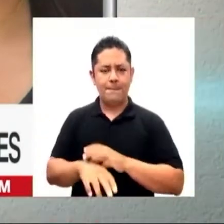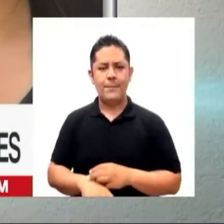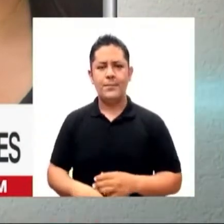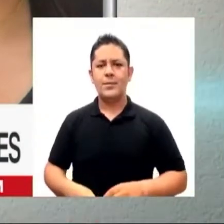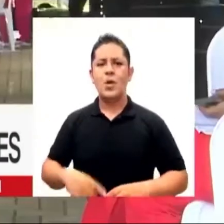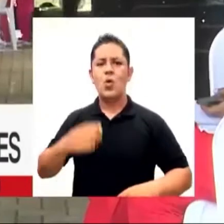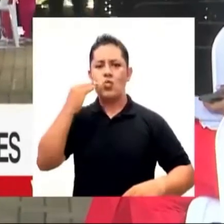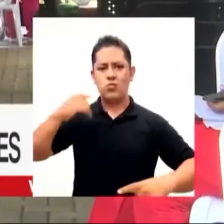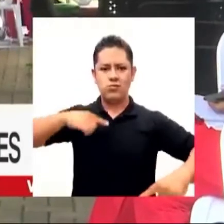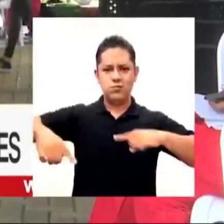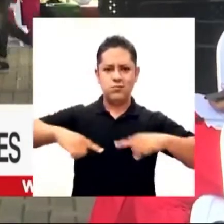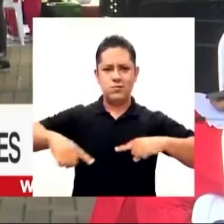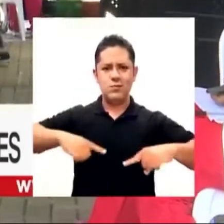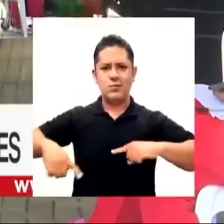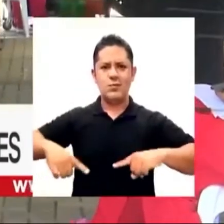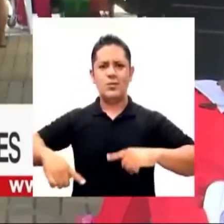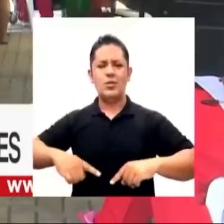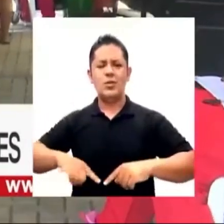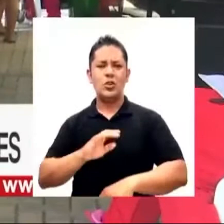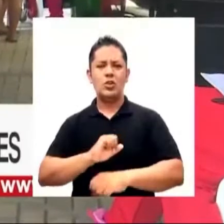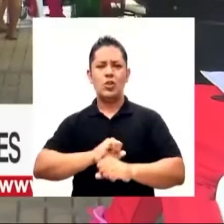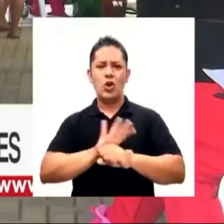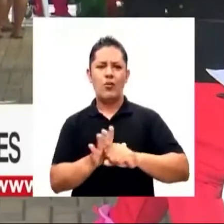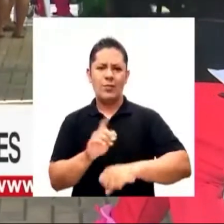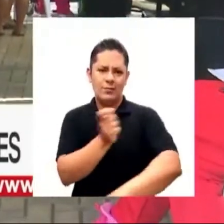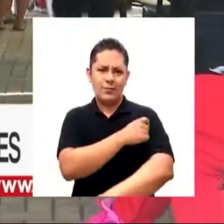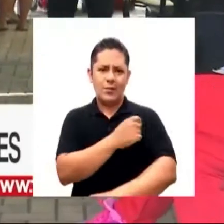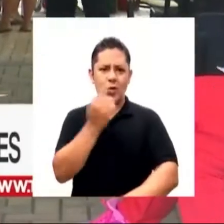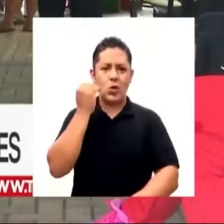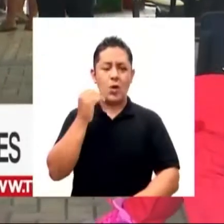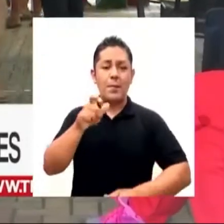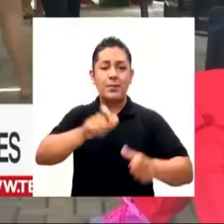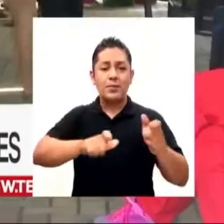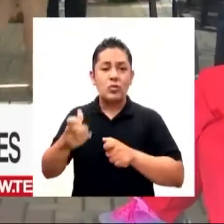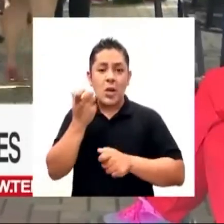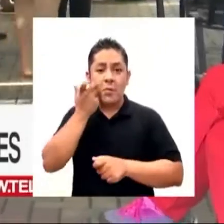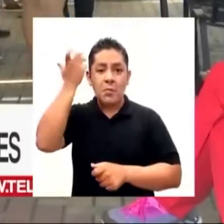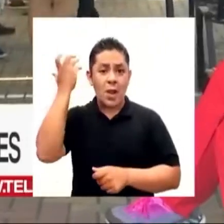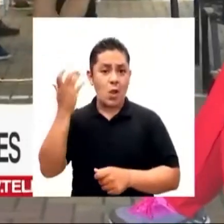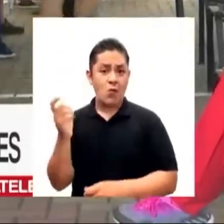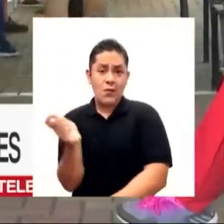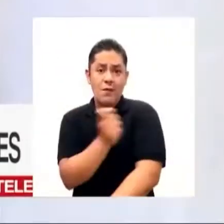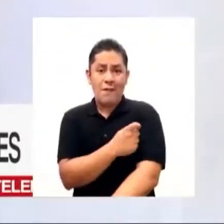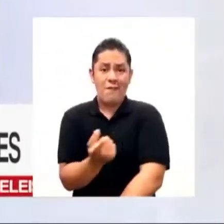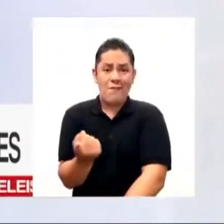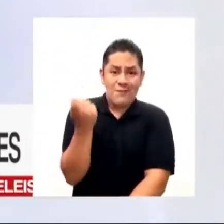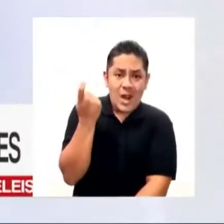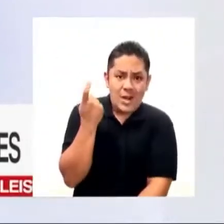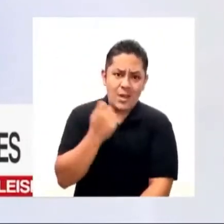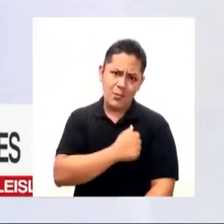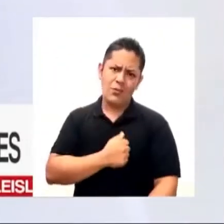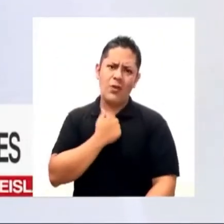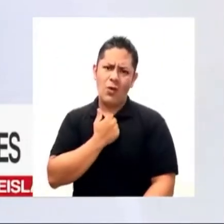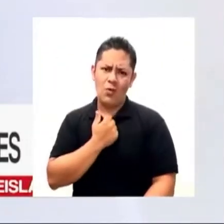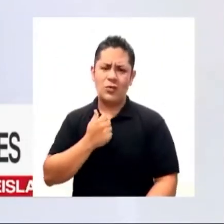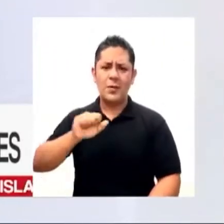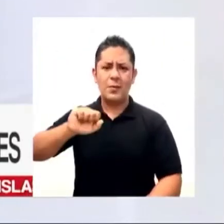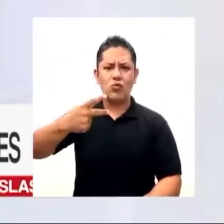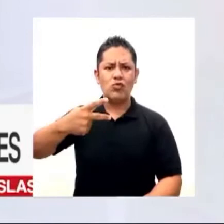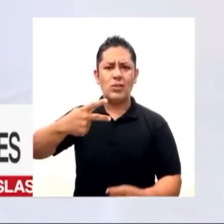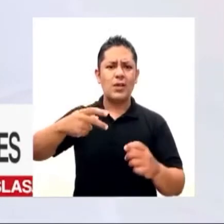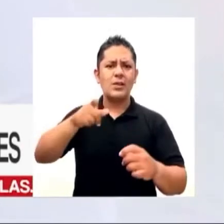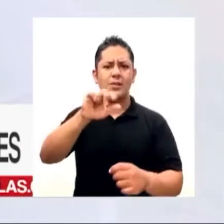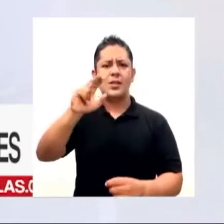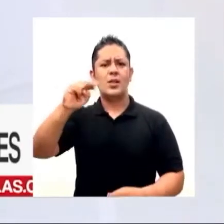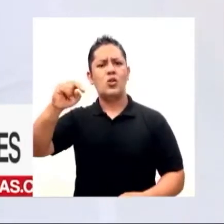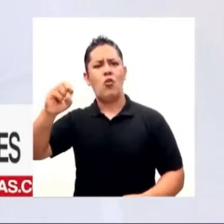este biológico la coordinadora de vacunación kobe también hace un llamado a toda la comunidad adulta que no ha completado su esquema de vacunación con segunda dosis con